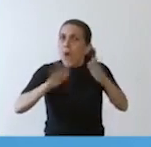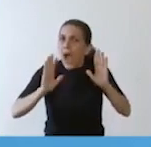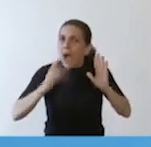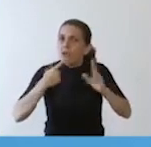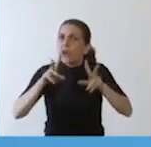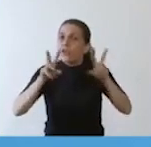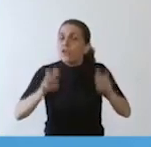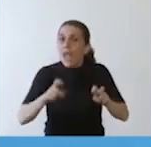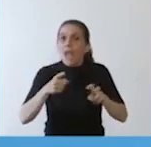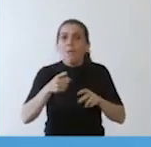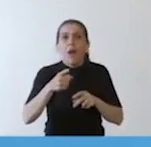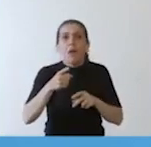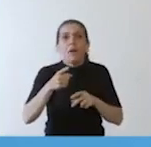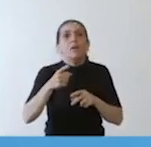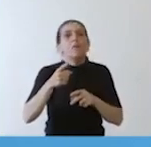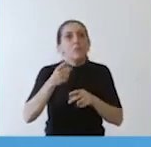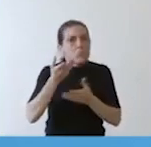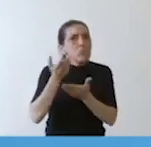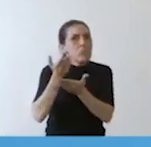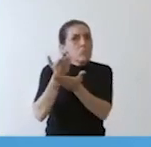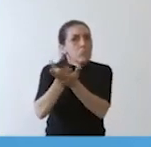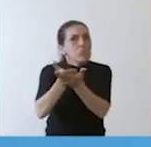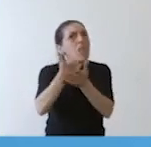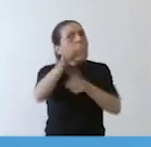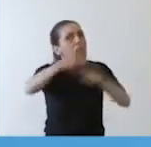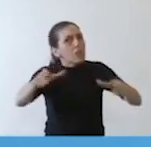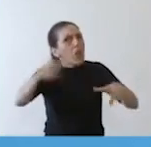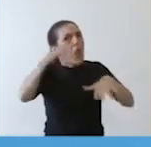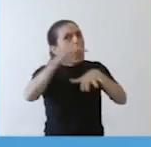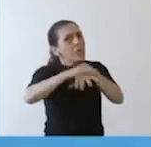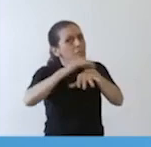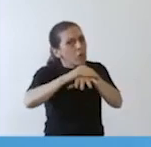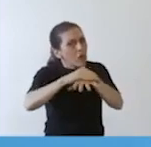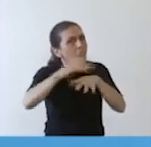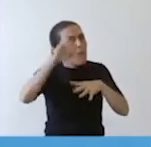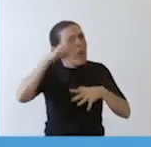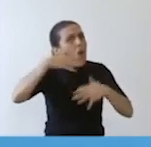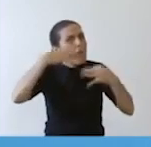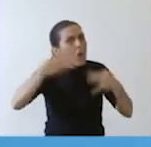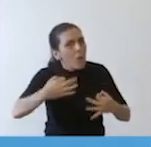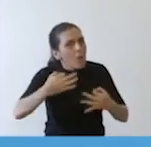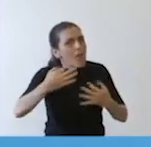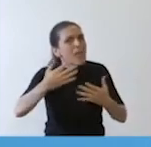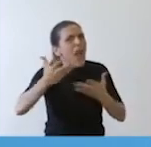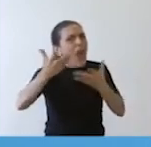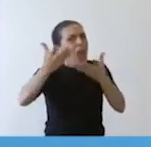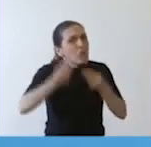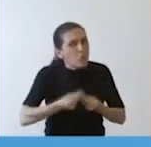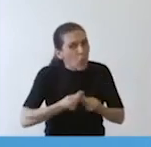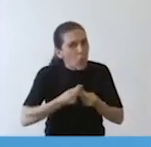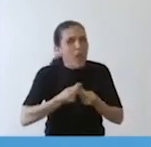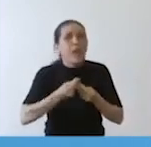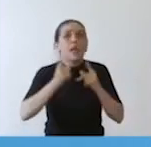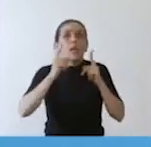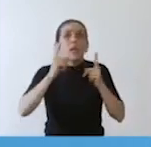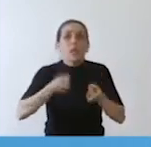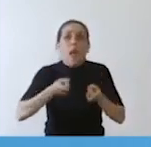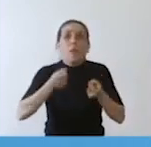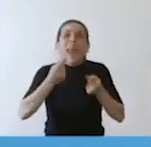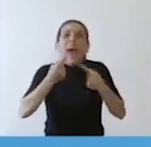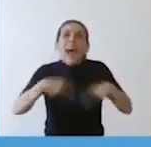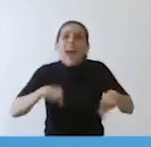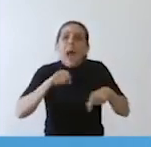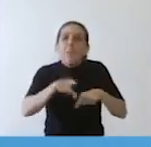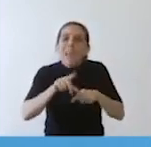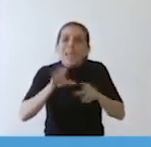digamos, el pedido de participación colectiva y de compromiso y de colaboración ciudadana en alguna herramienta